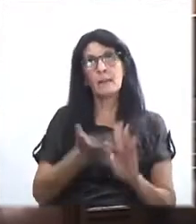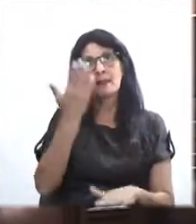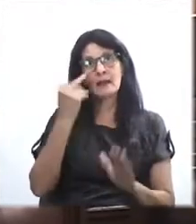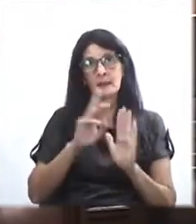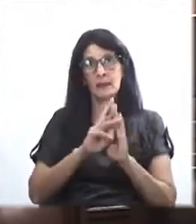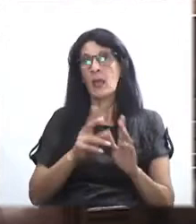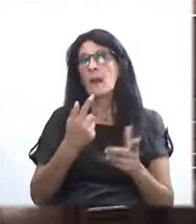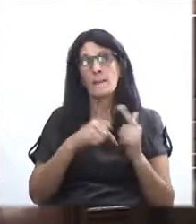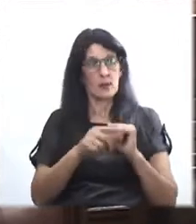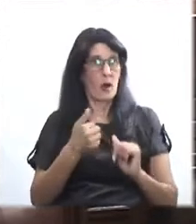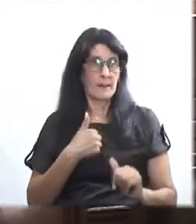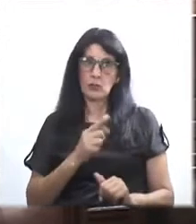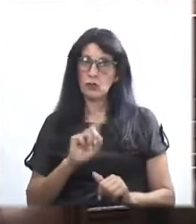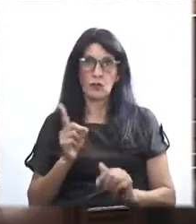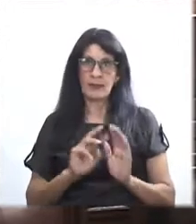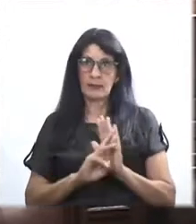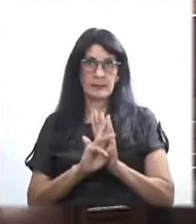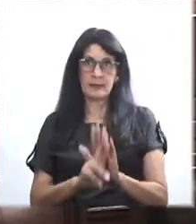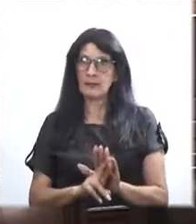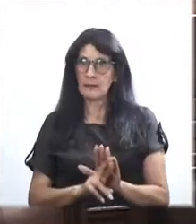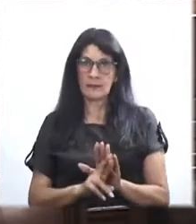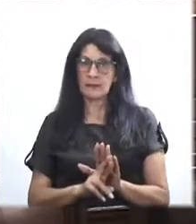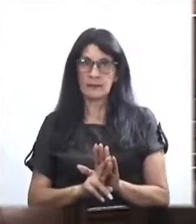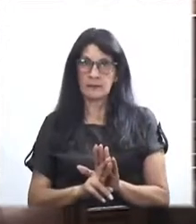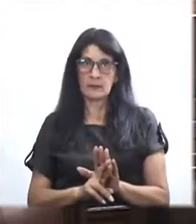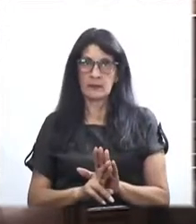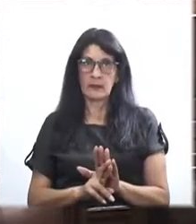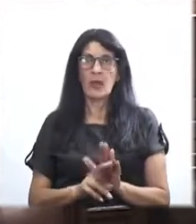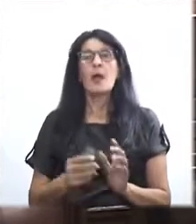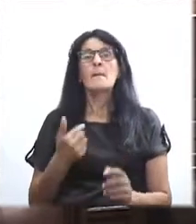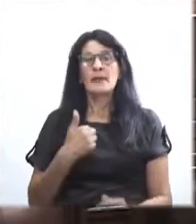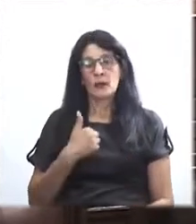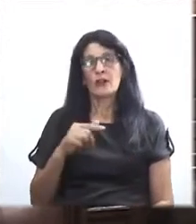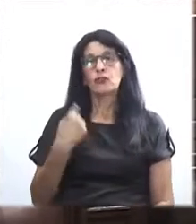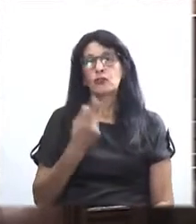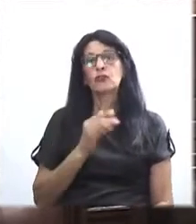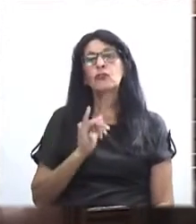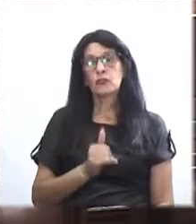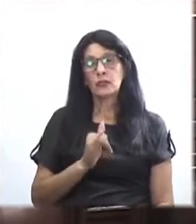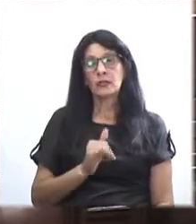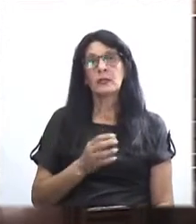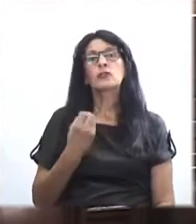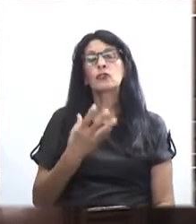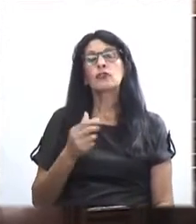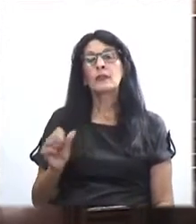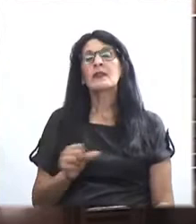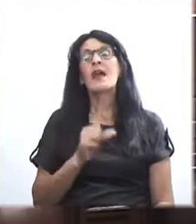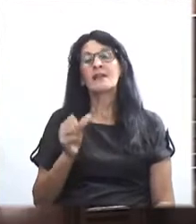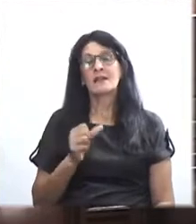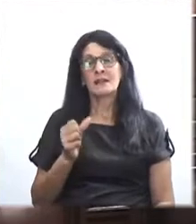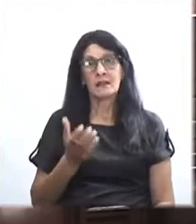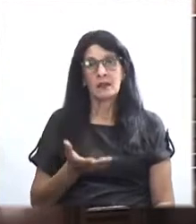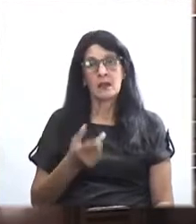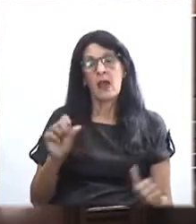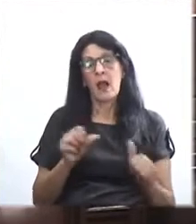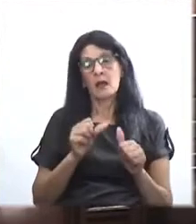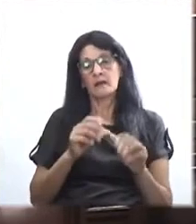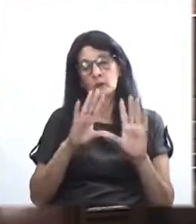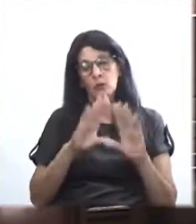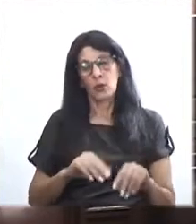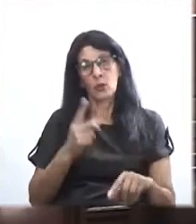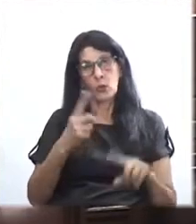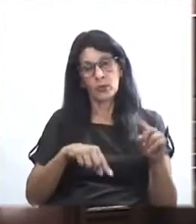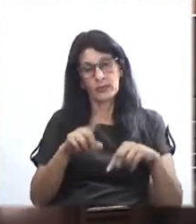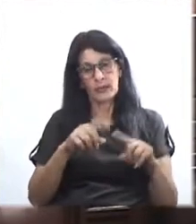no me representan. Bueno, pero a nosotros nos parece que sí. ¿Qué hace la Sociedad Anestésica Quirúrgica? Bueno, hace todo un trámite, se le reconoce